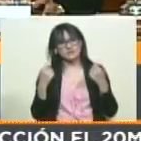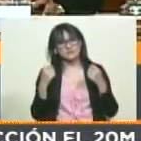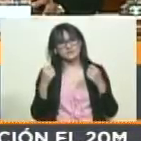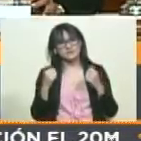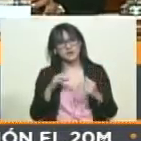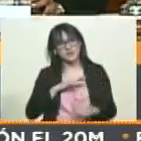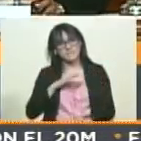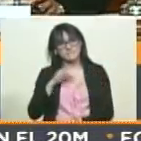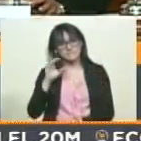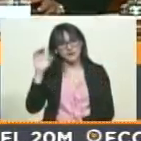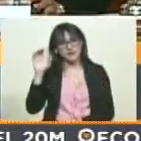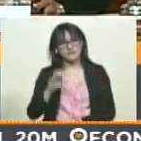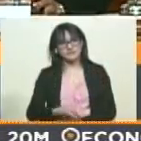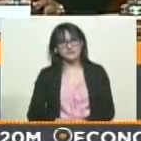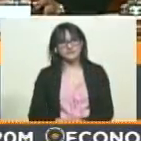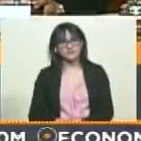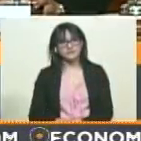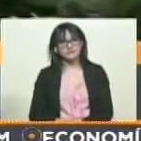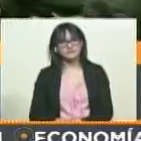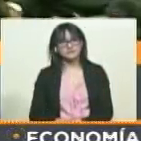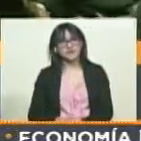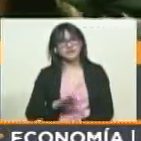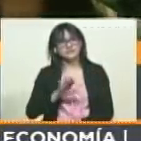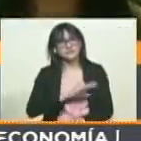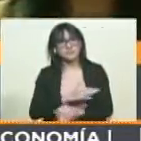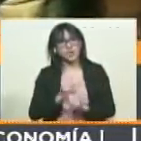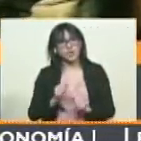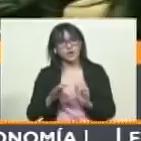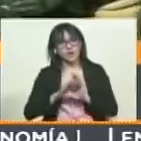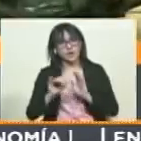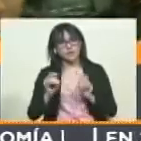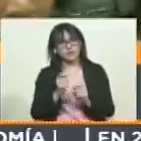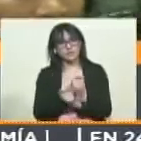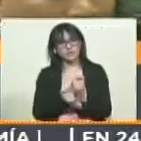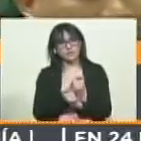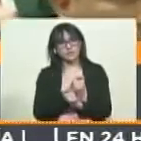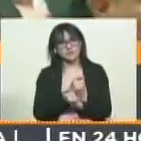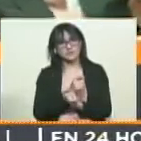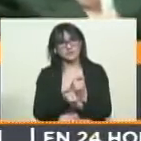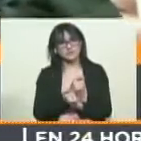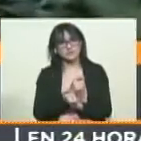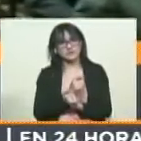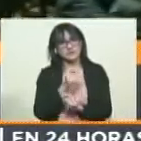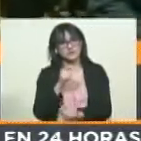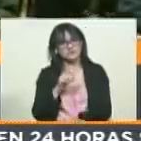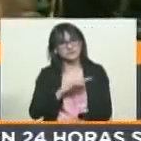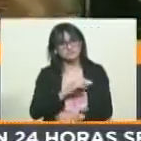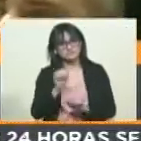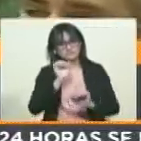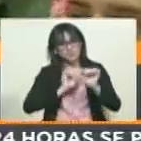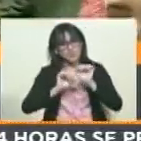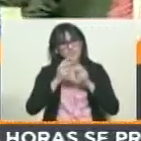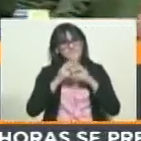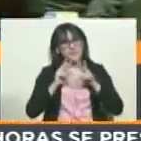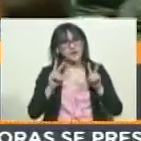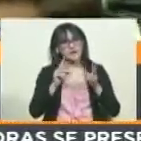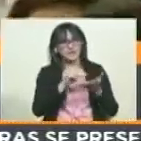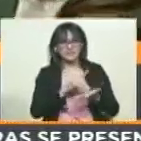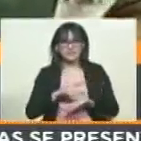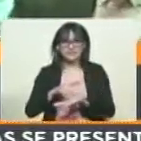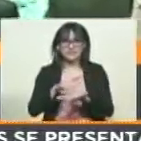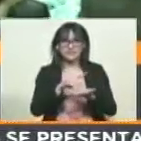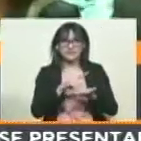nuestra patria. Así brotó el poder constituyente originario como ese escudo de paz, como ese escudo de dignidad,